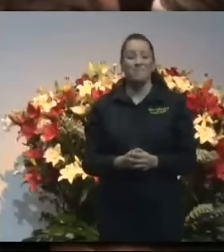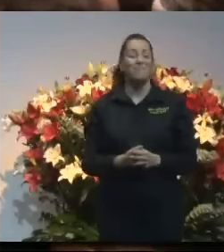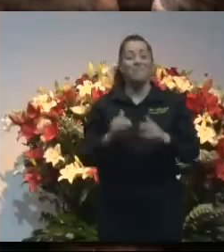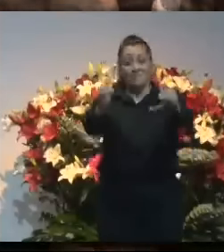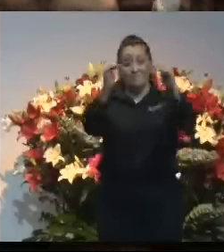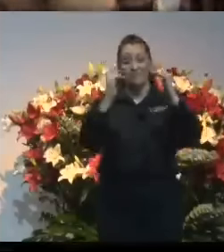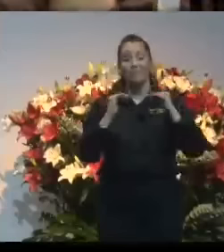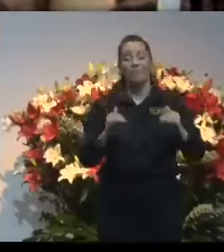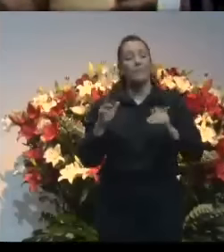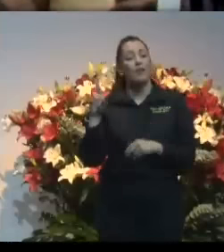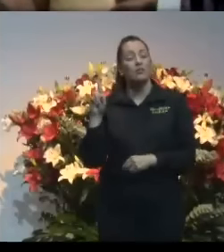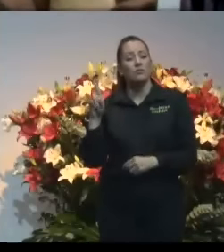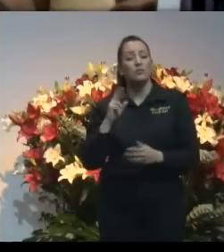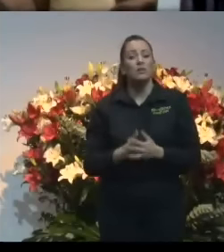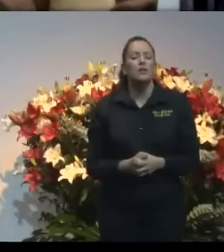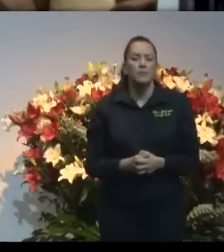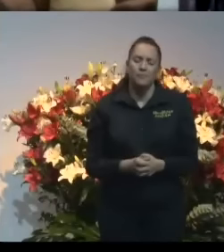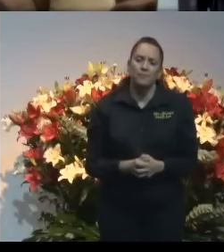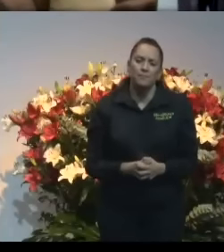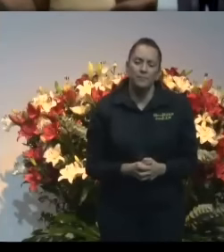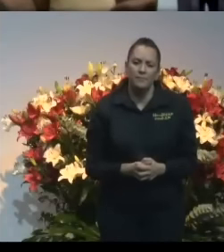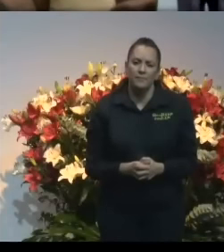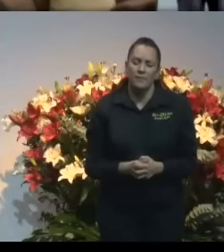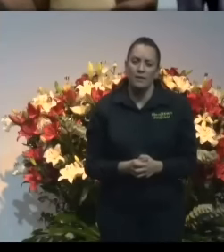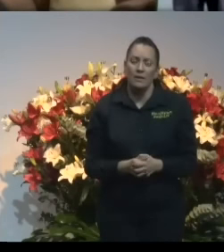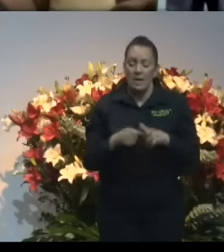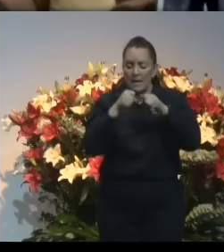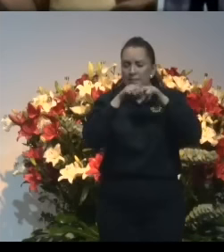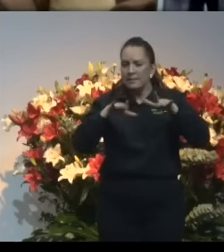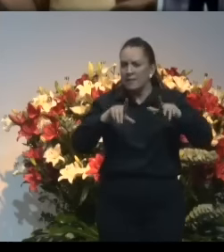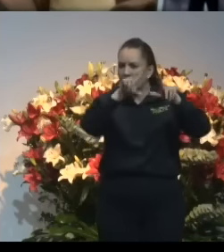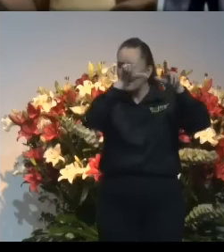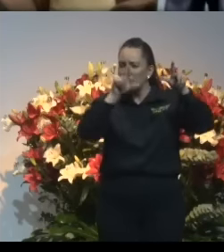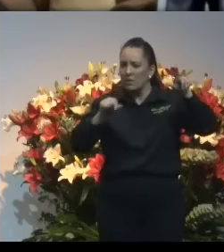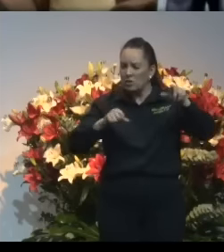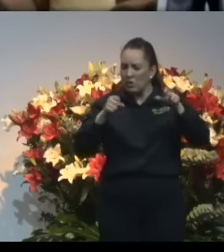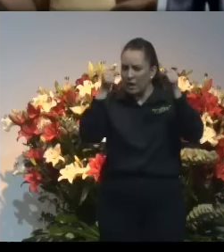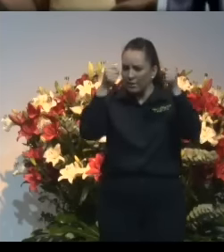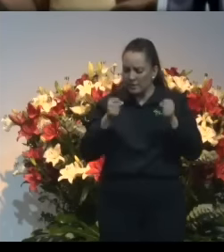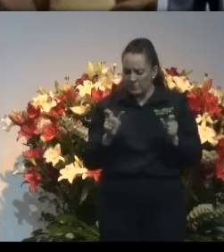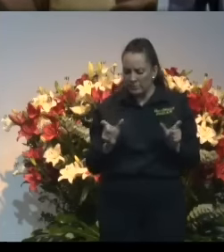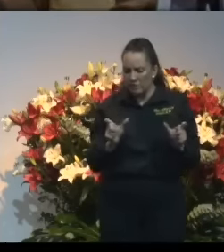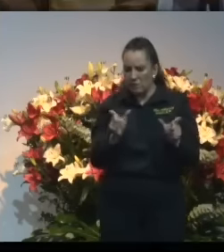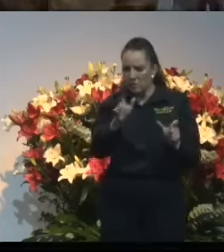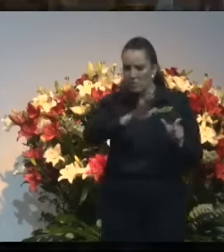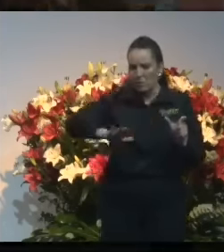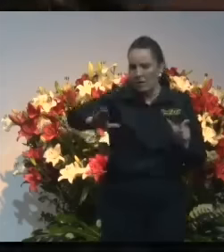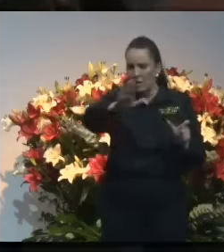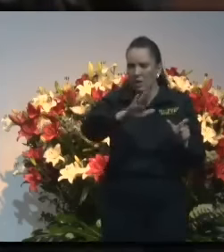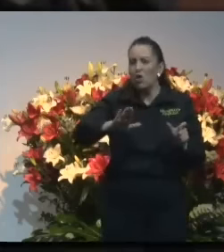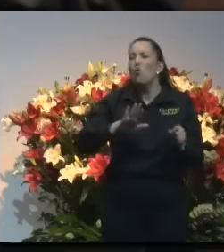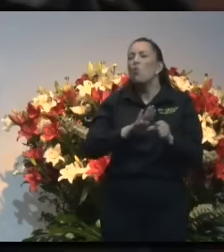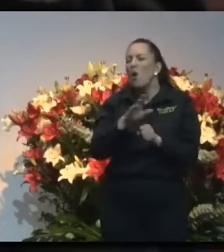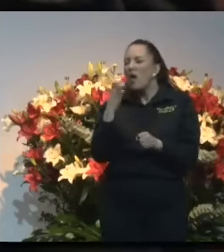Siguiente pregunta, Xochitl. ¿Cuál es tu valoración del Sistema Nacional de Seguridad Pública y qué harías para